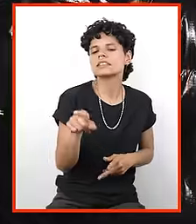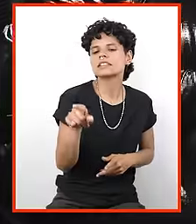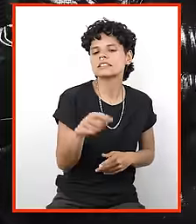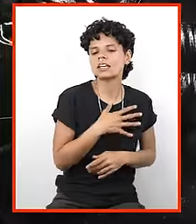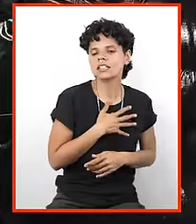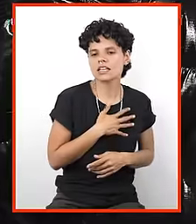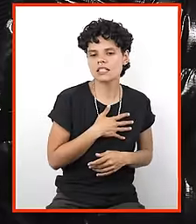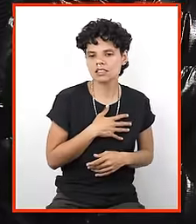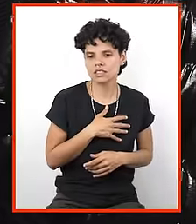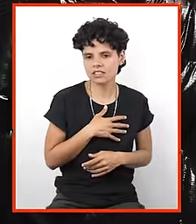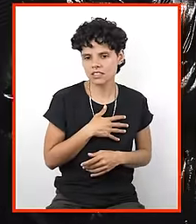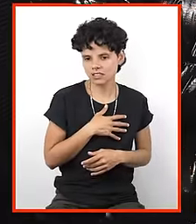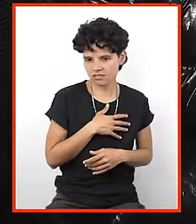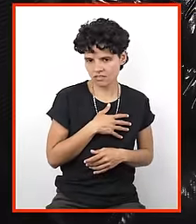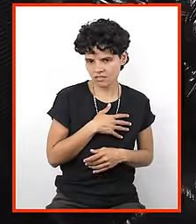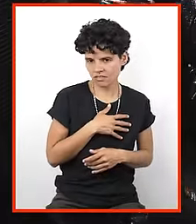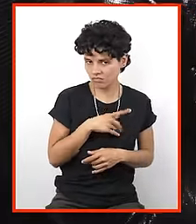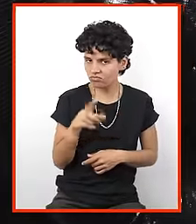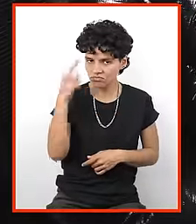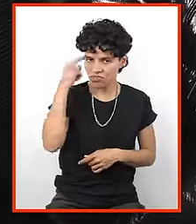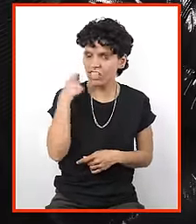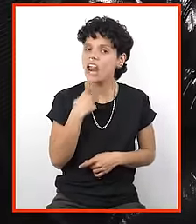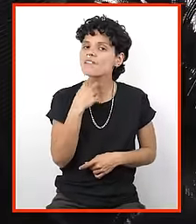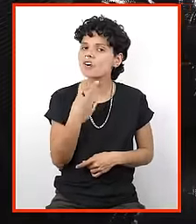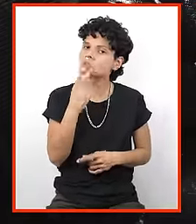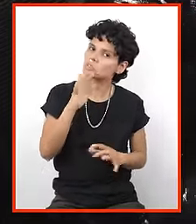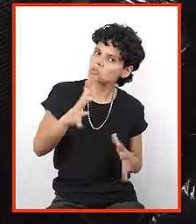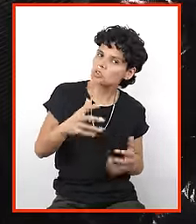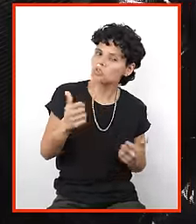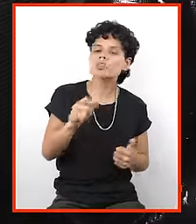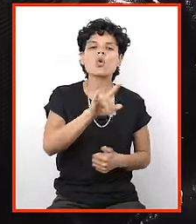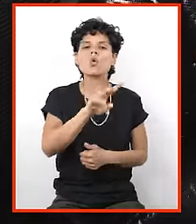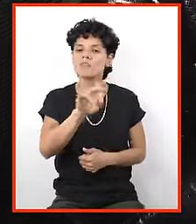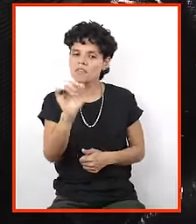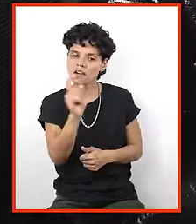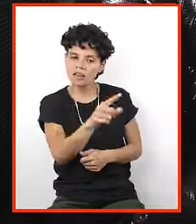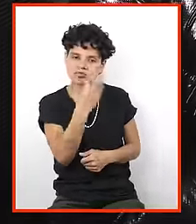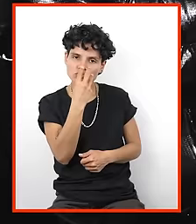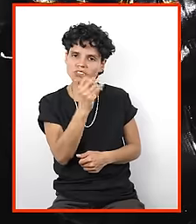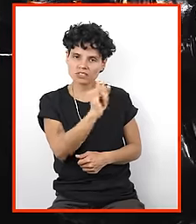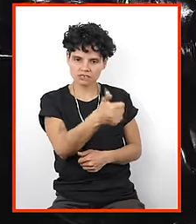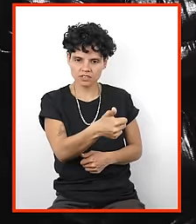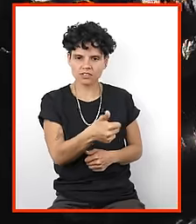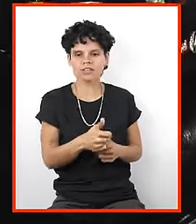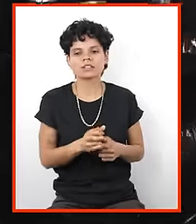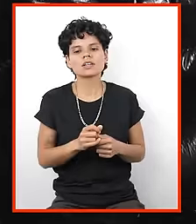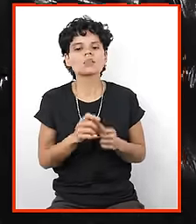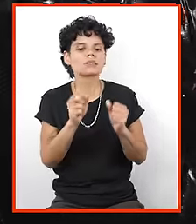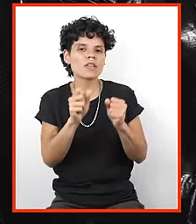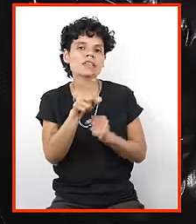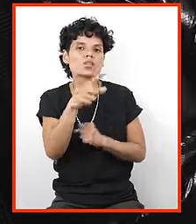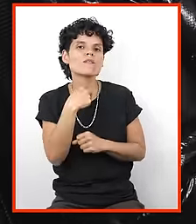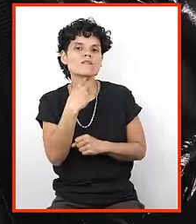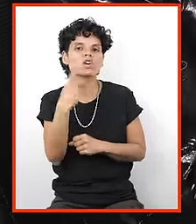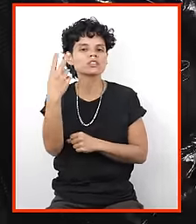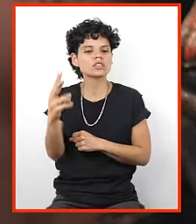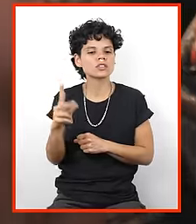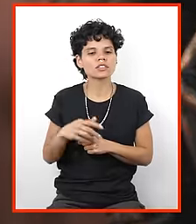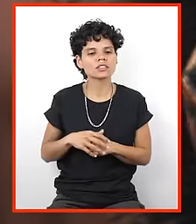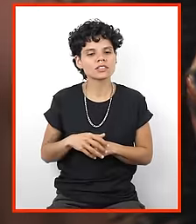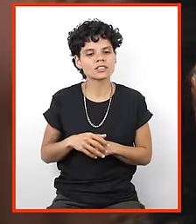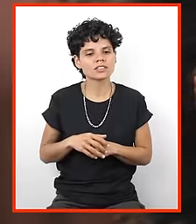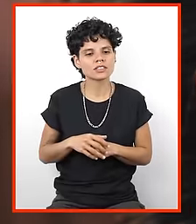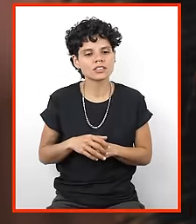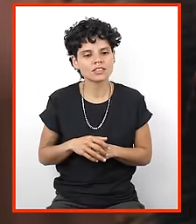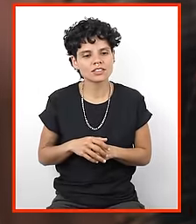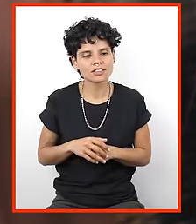¿Qué intenciones tiene tu perro? No, es que... ¿Tú encontré que me salió? Sí, te salió bien la de Búa. Creo que podría hablar así, Búa. Ponle voz al Gulliver. Ya, le voy a poner voz.